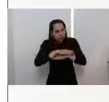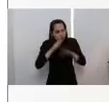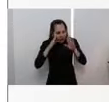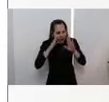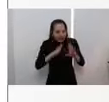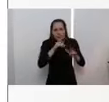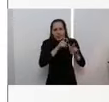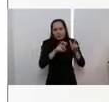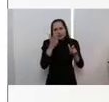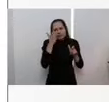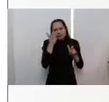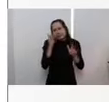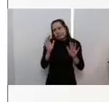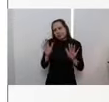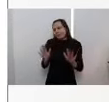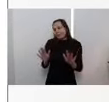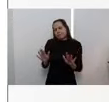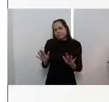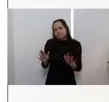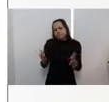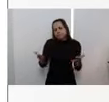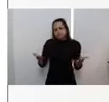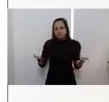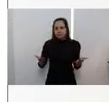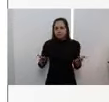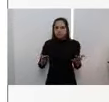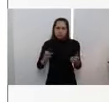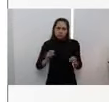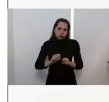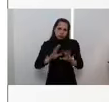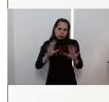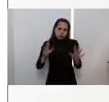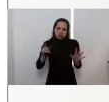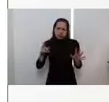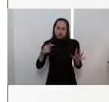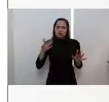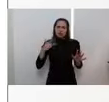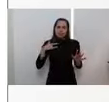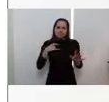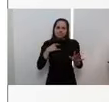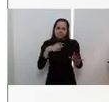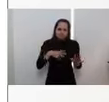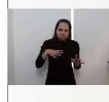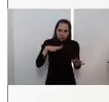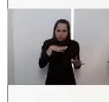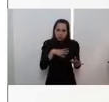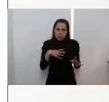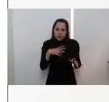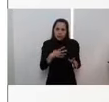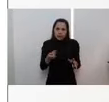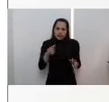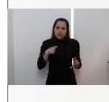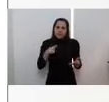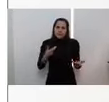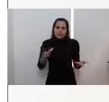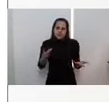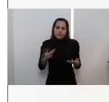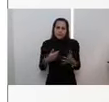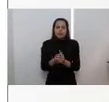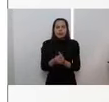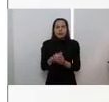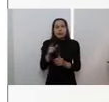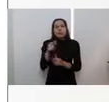pues nos tocó limitarlo y eso obviamente generó algo de incomodidad en nuestros usuarios si vemos en el 2020